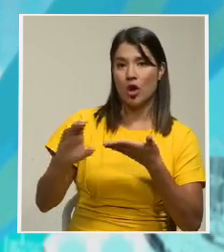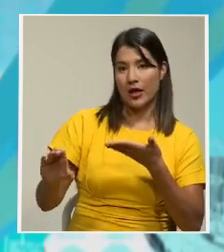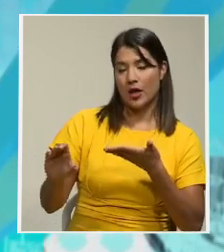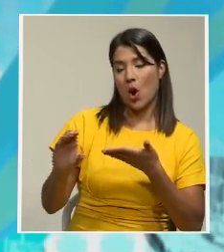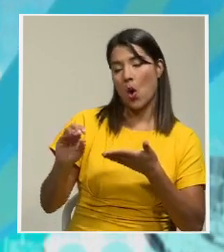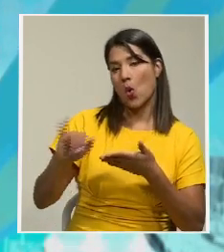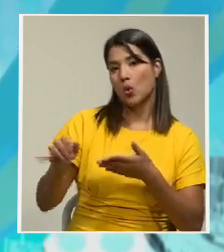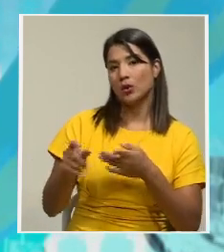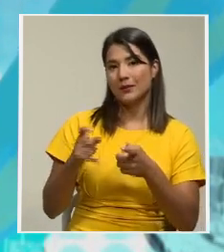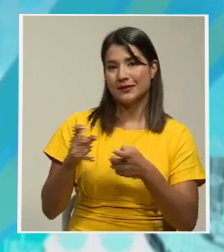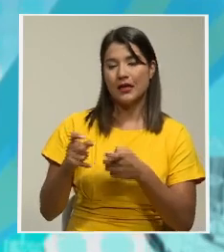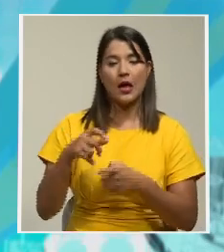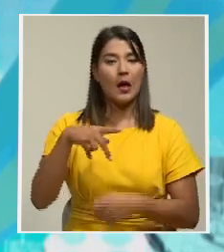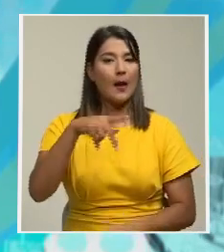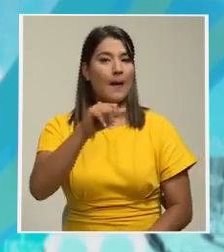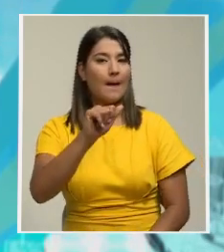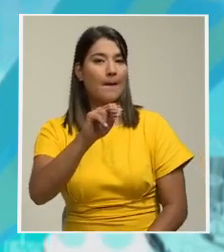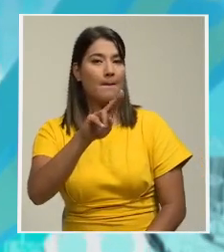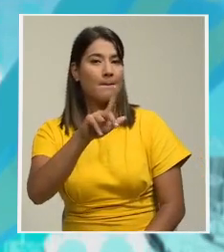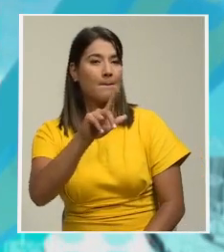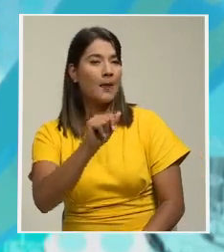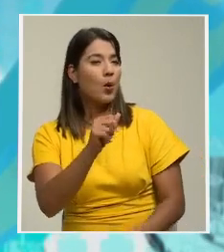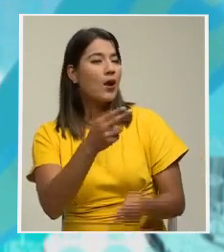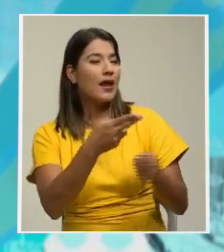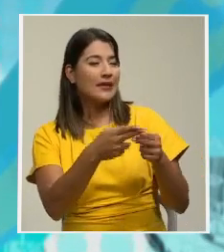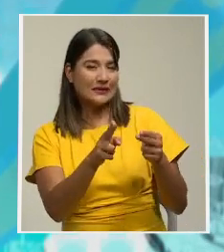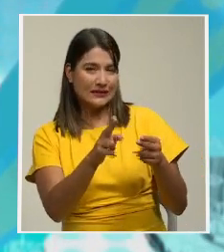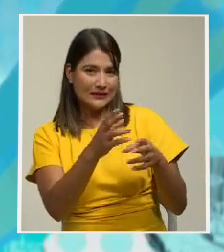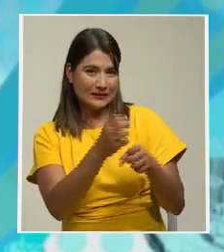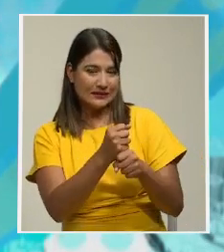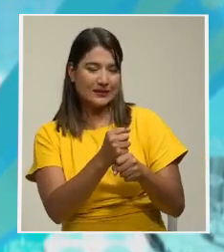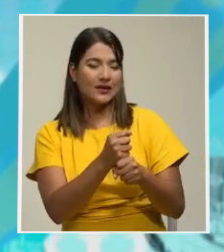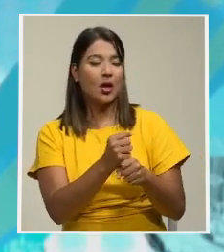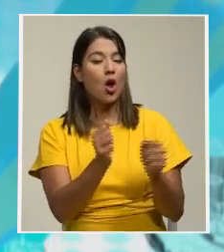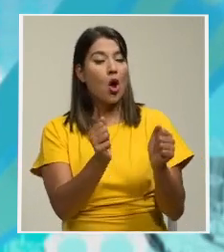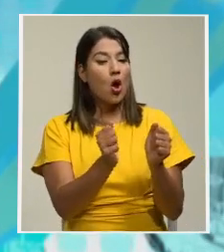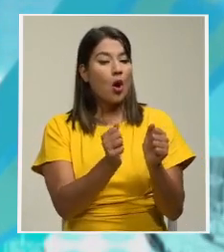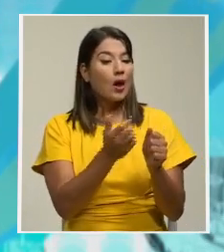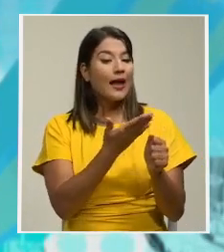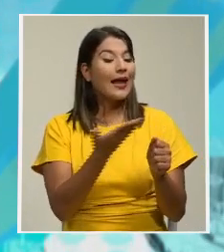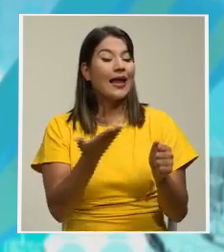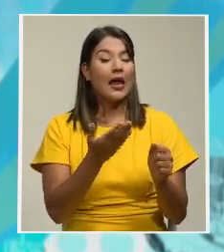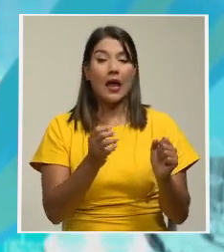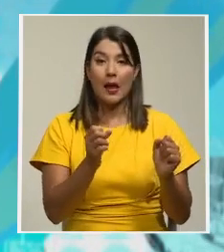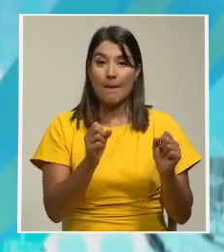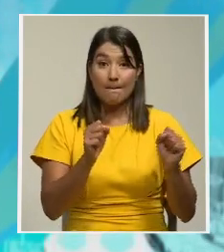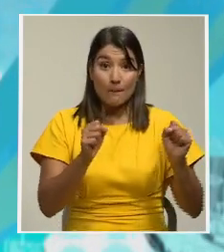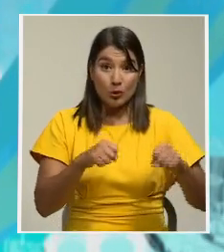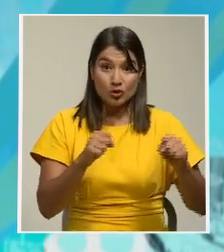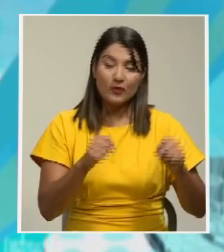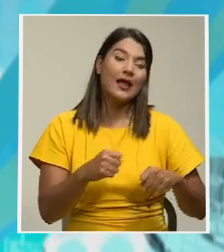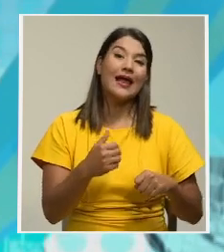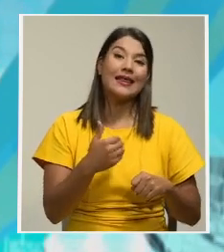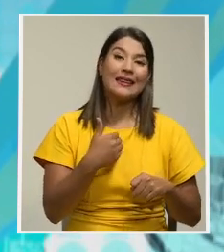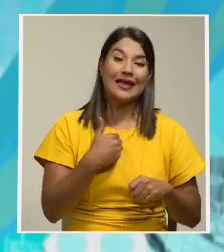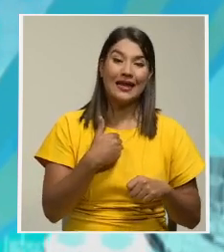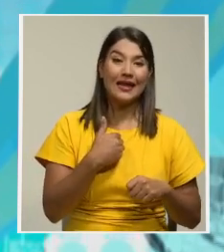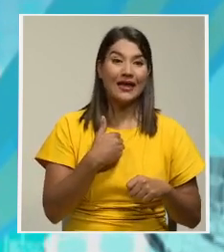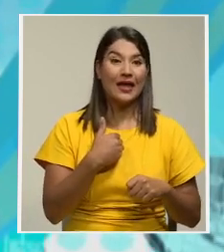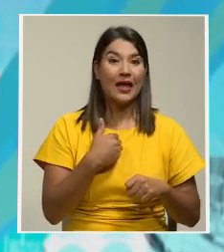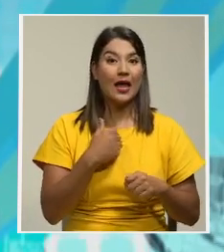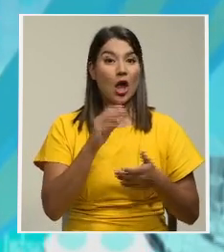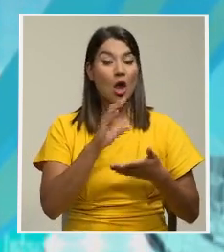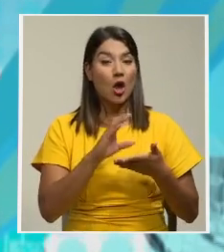Doña Paula, sí, muy brevemente, nada más. Entonces, con todo esto que usted nos comenta, ¿qué posibilidad hay, como decía ahora doña Cindy, de que puedan